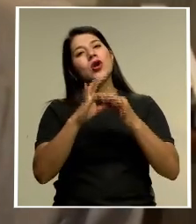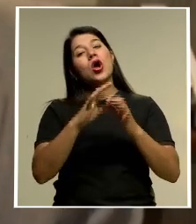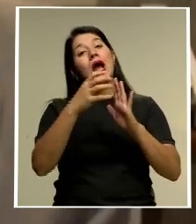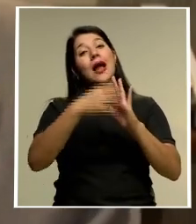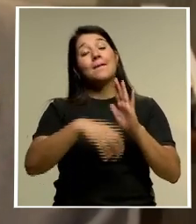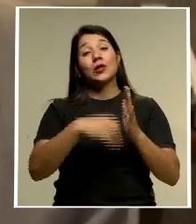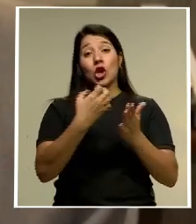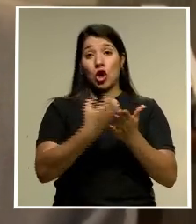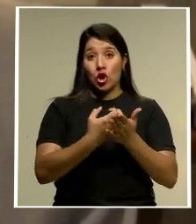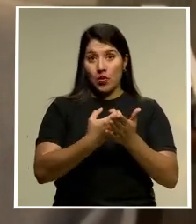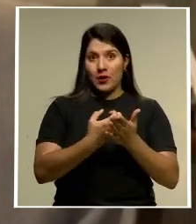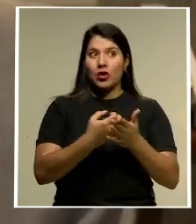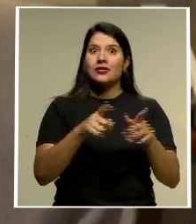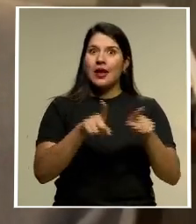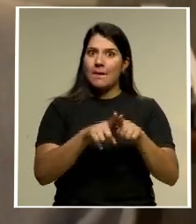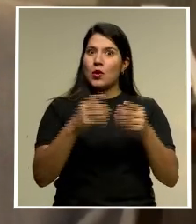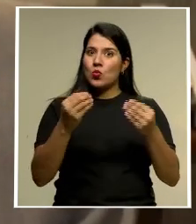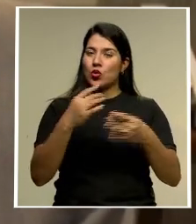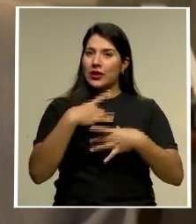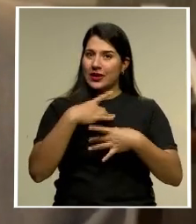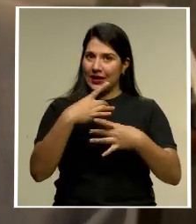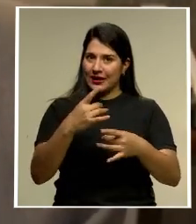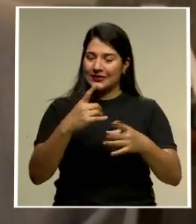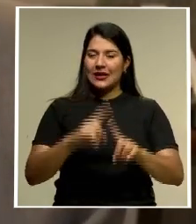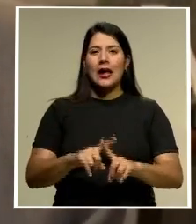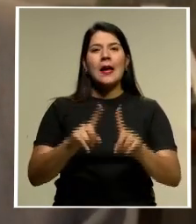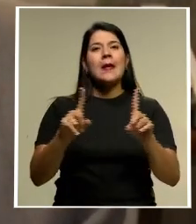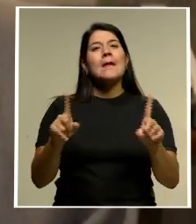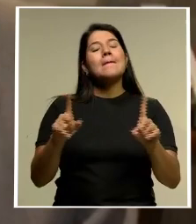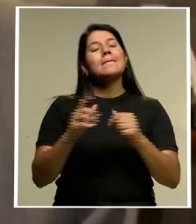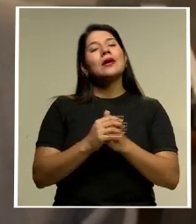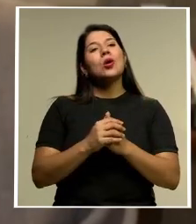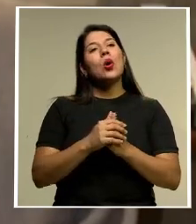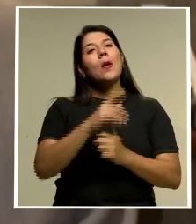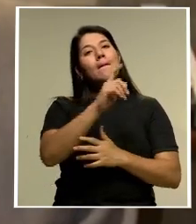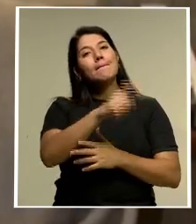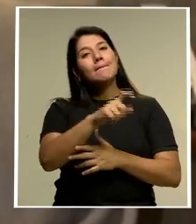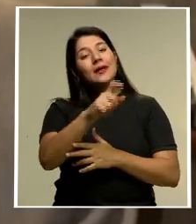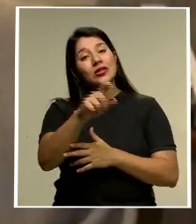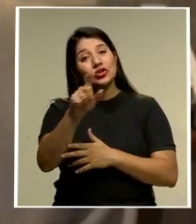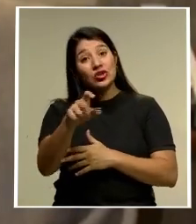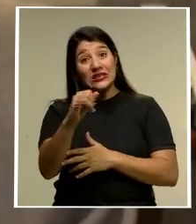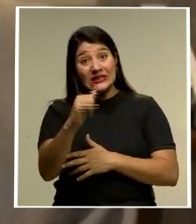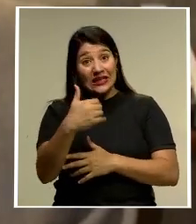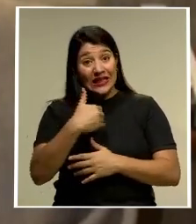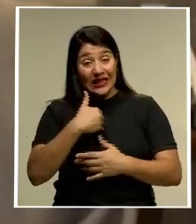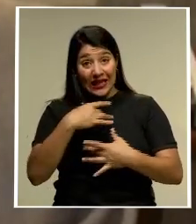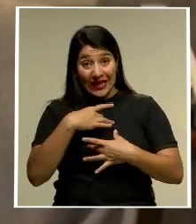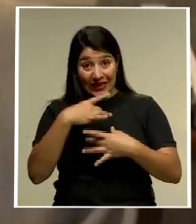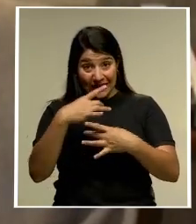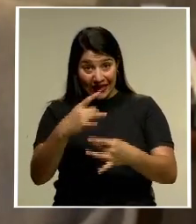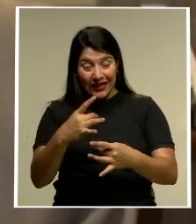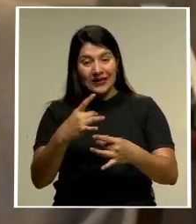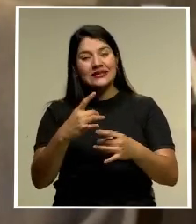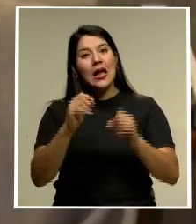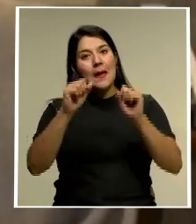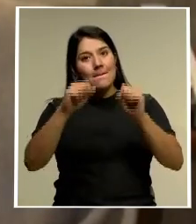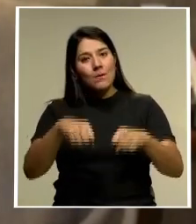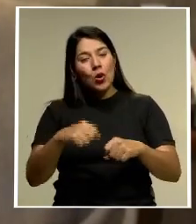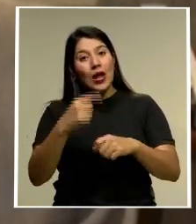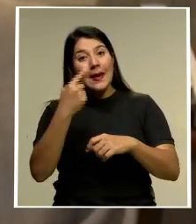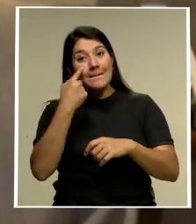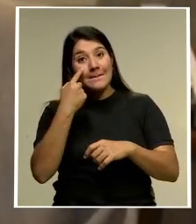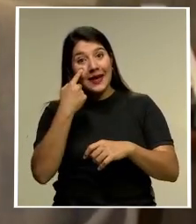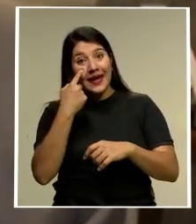económico también, que viene interesantísimo, pero la gente, quien tenga interés en poder ver